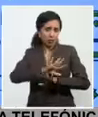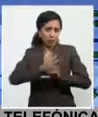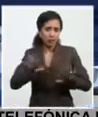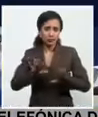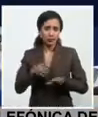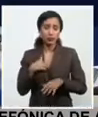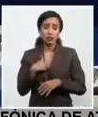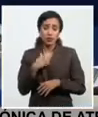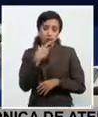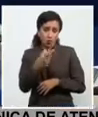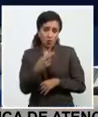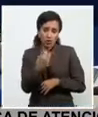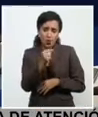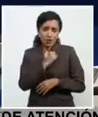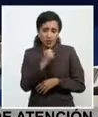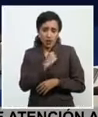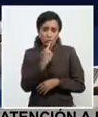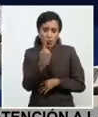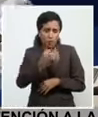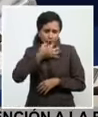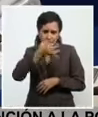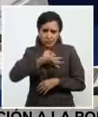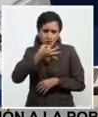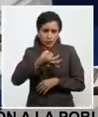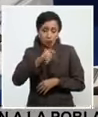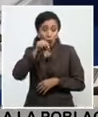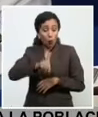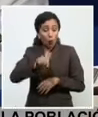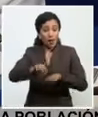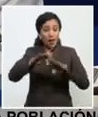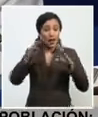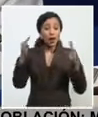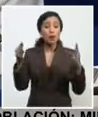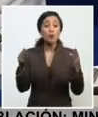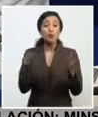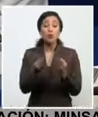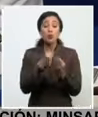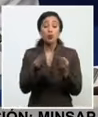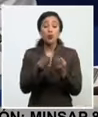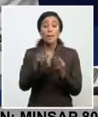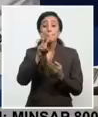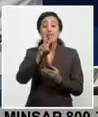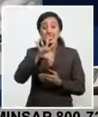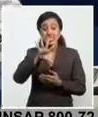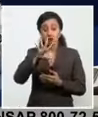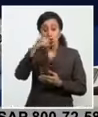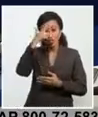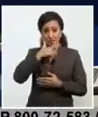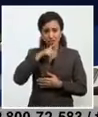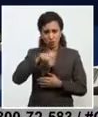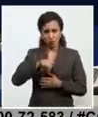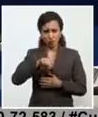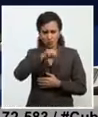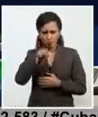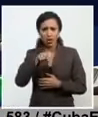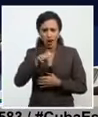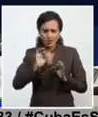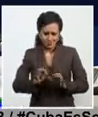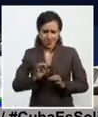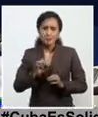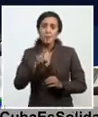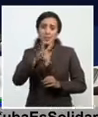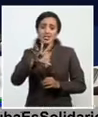comentario, ¿no? Sí. Hoy en el mundo, hoy 25 de abril es, ¿no? Hoy 25 de abril, en